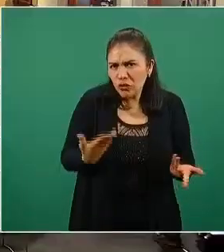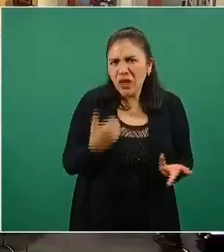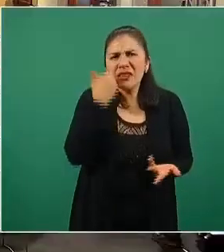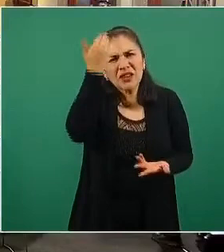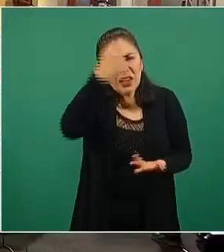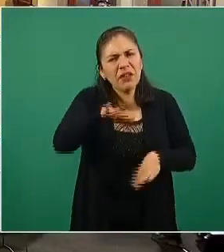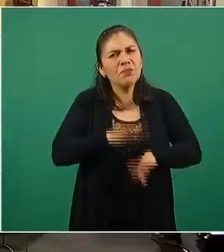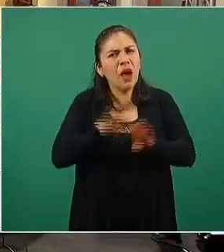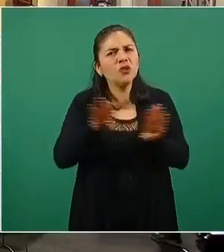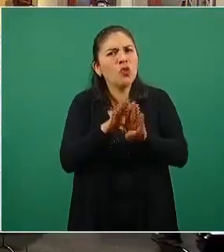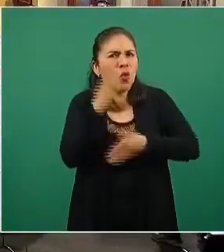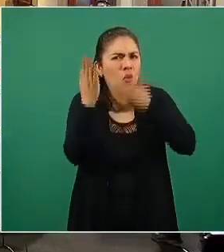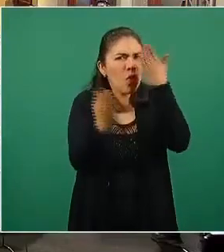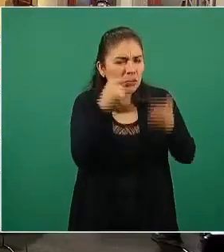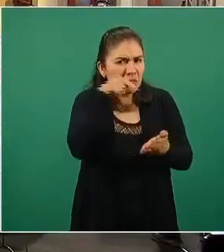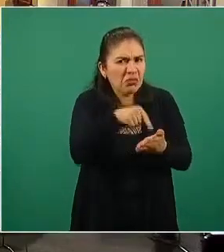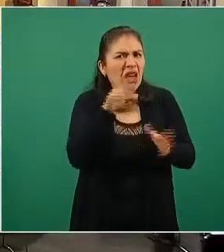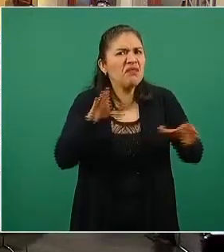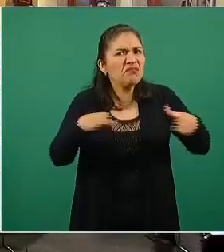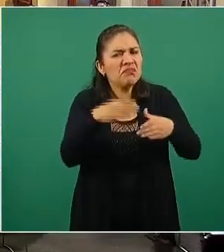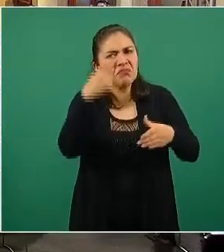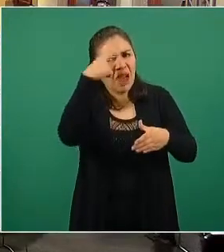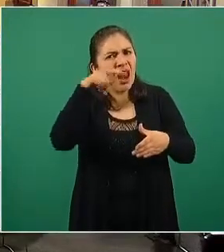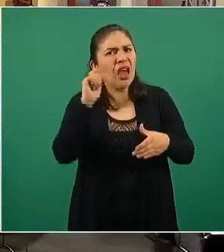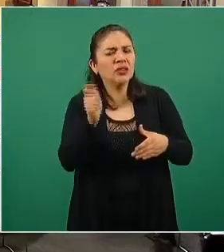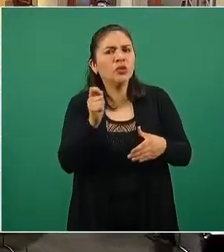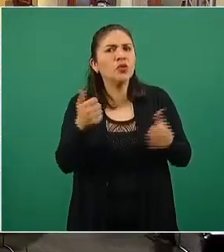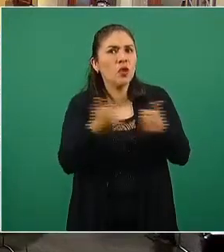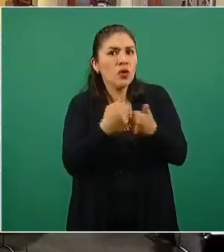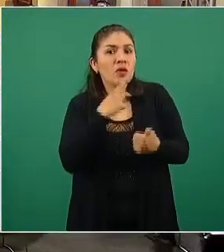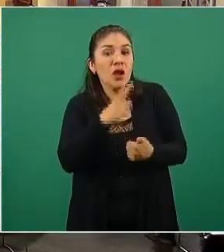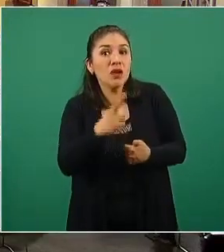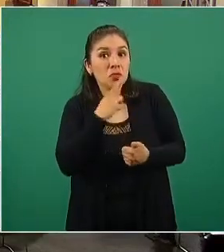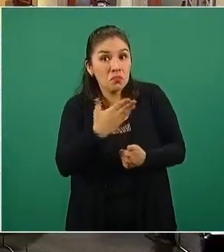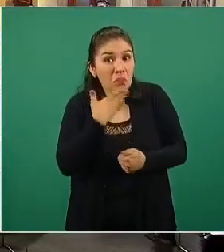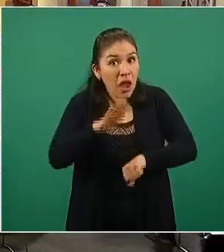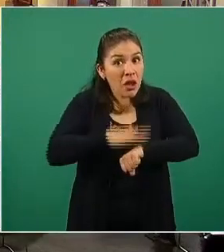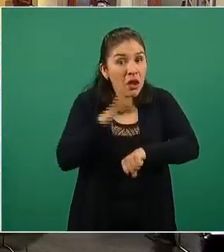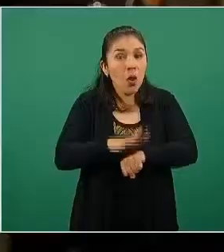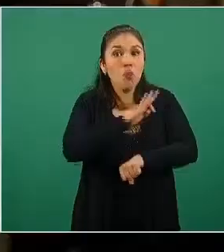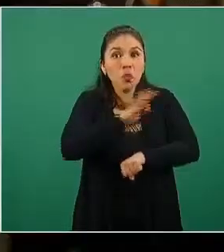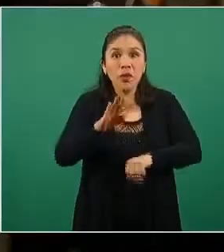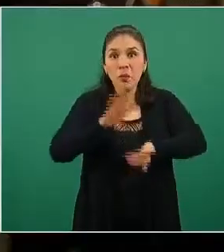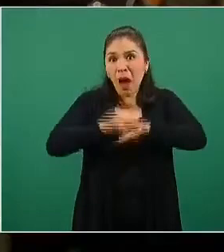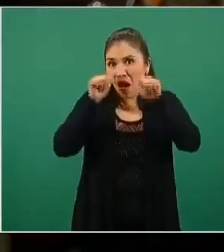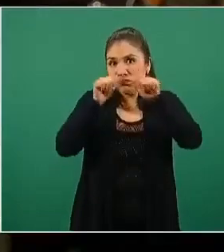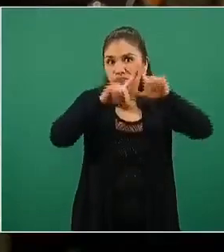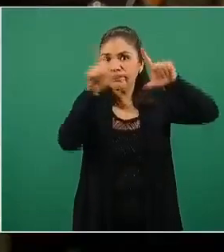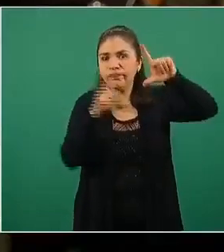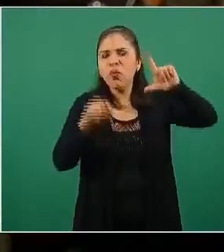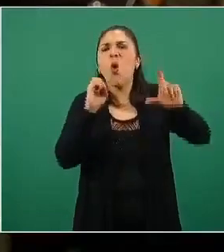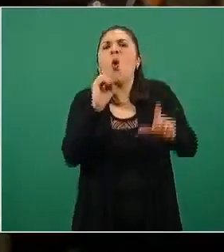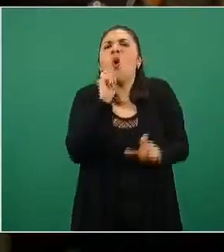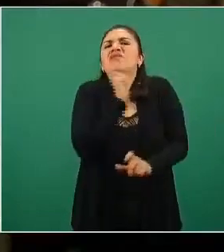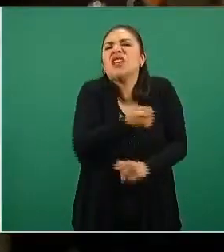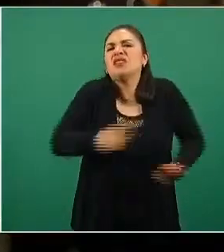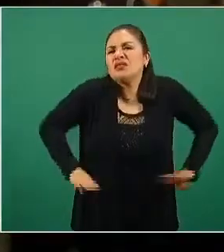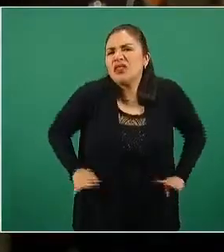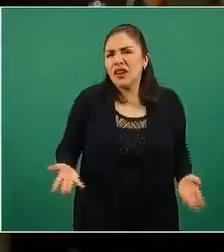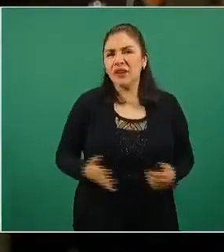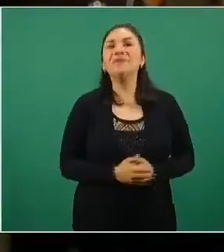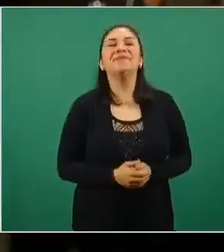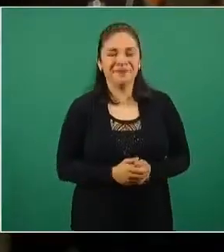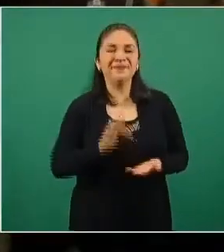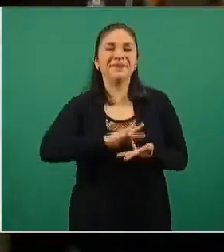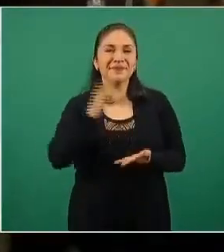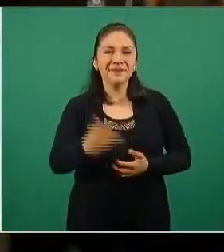un poco más sobre el estudio, si este estudio de tener resultados favorables se podría escalar a toda la República, ¿no? O más o menos de qué va. ¿Cómo no?